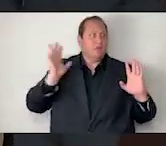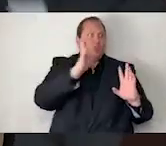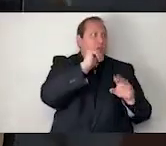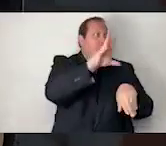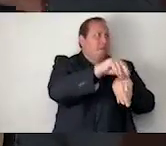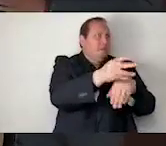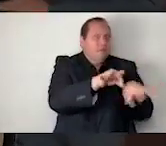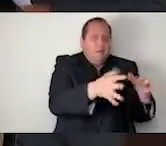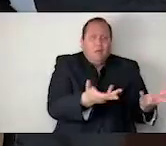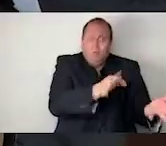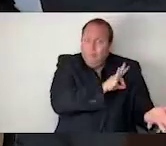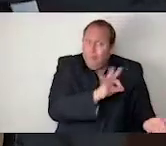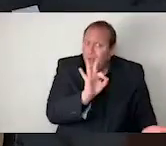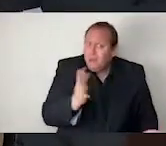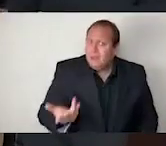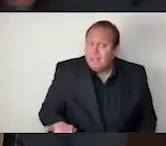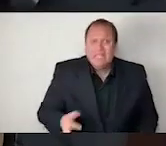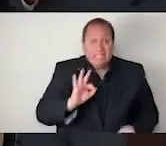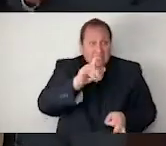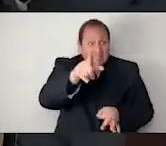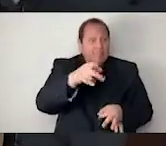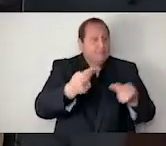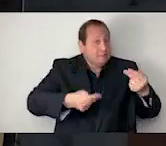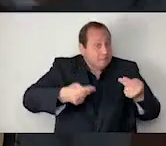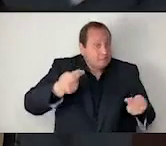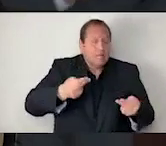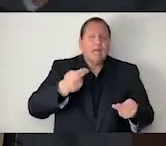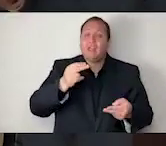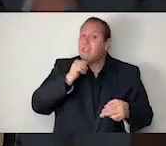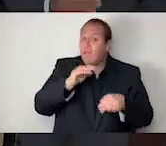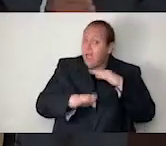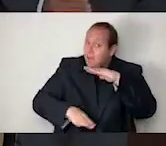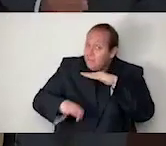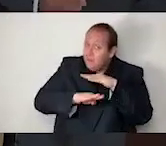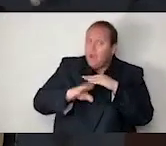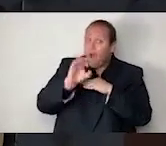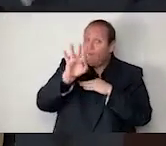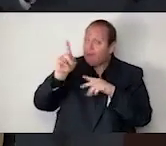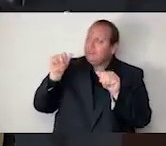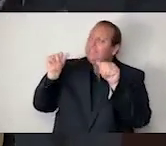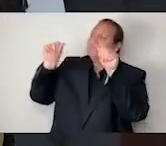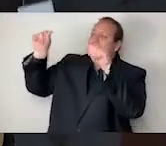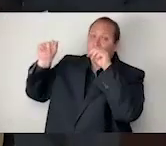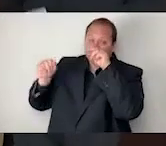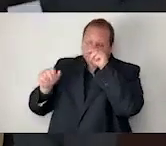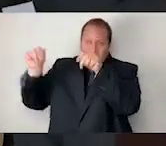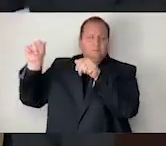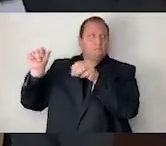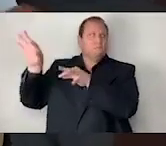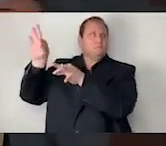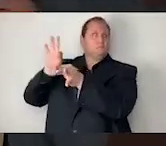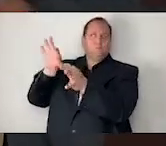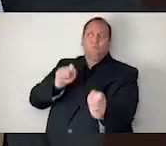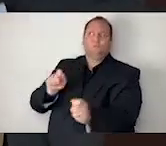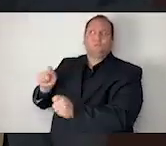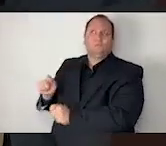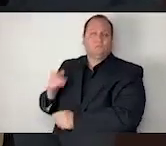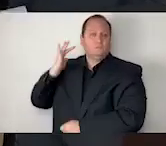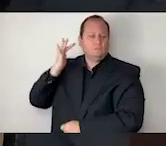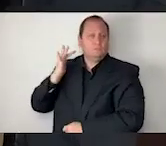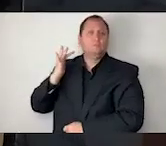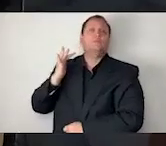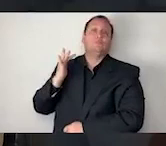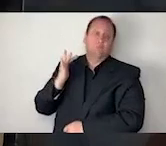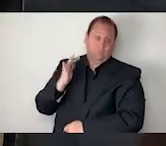esencial la cofepris ya le colocó este sello y usted lo quebranta lo retira se puede hacer merecedora pena corporal es un delito